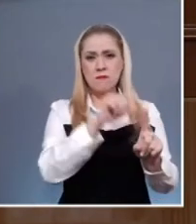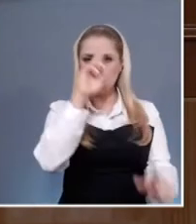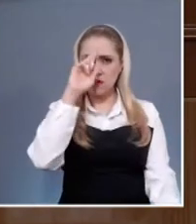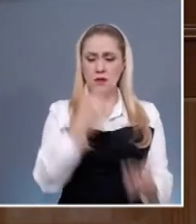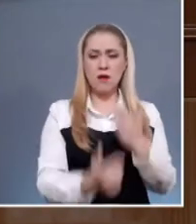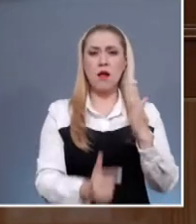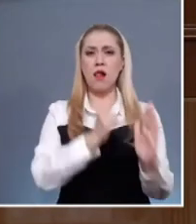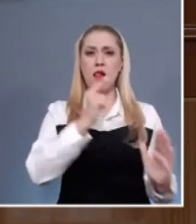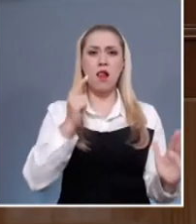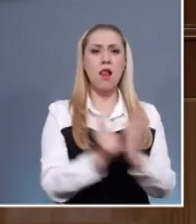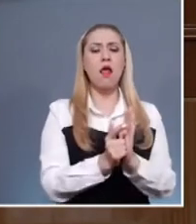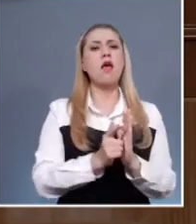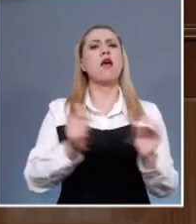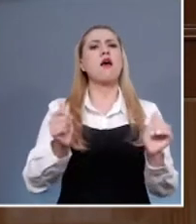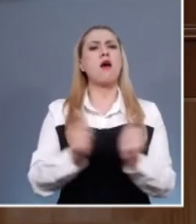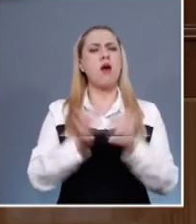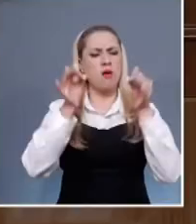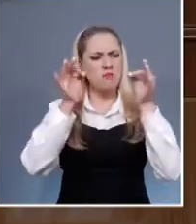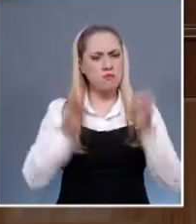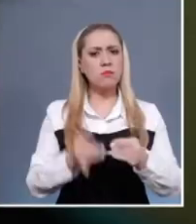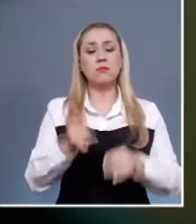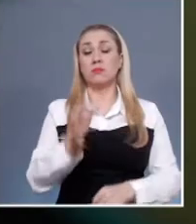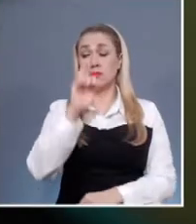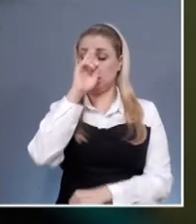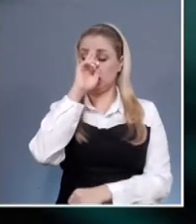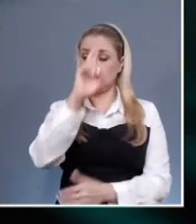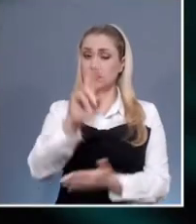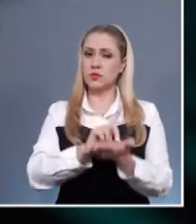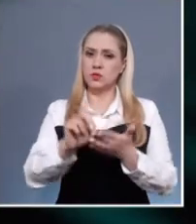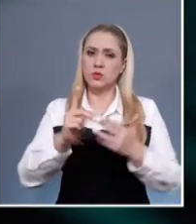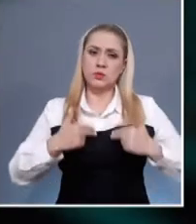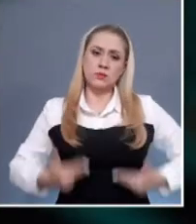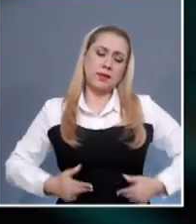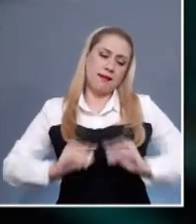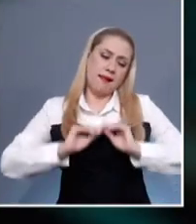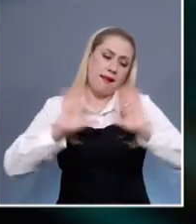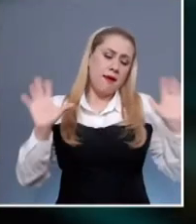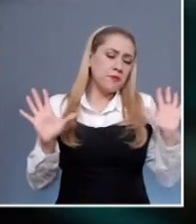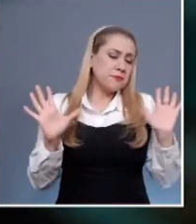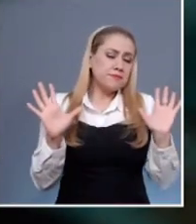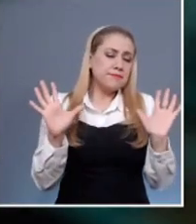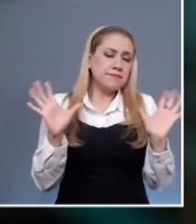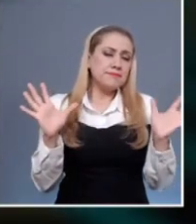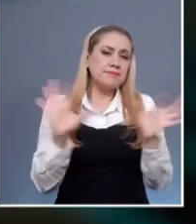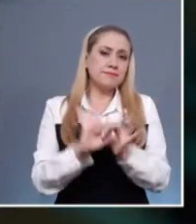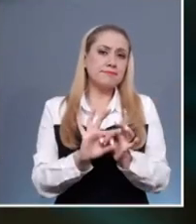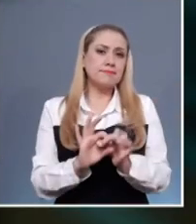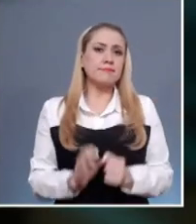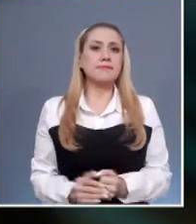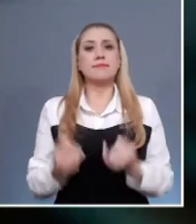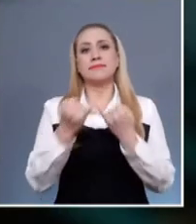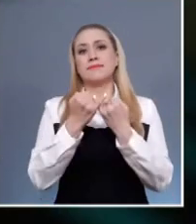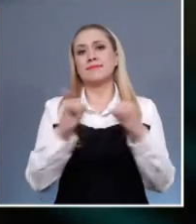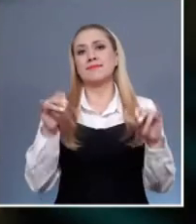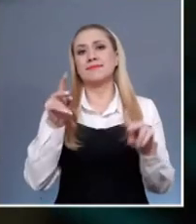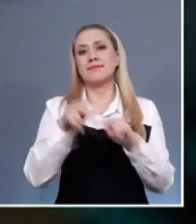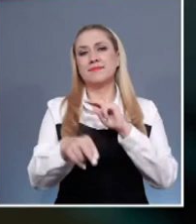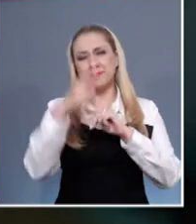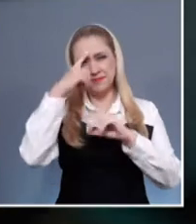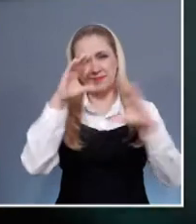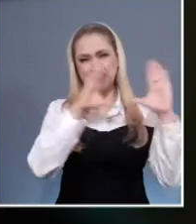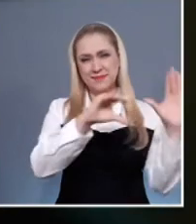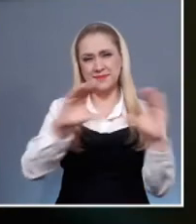con absoluto respeto a los derechos humanos. En la ceremonia de inauguración de la capacitación de personas impartidoras de